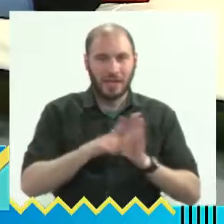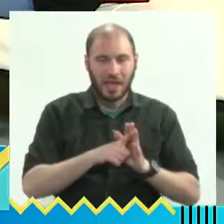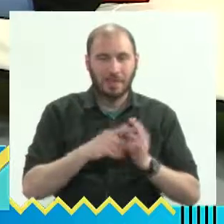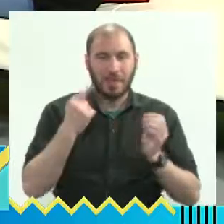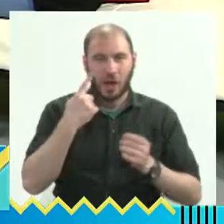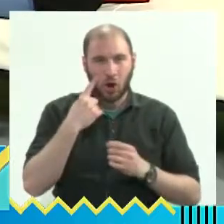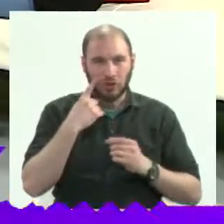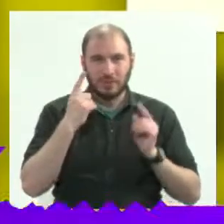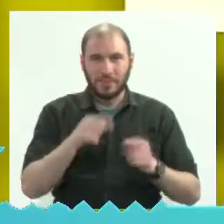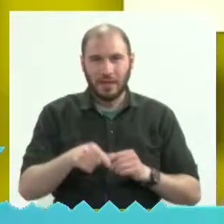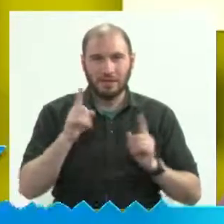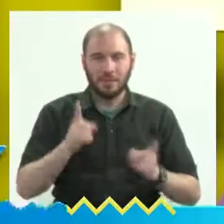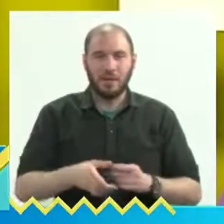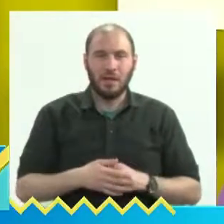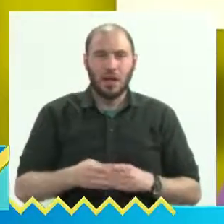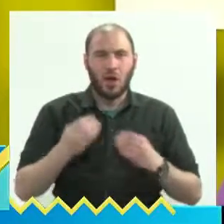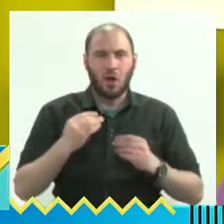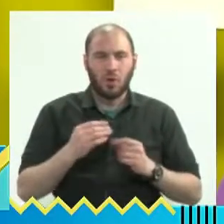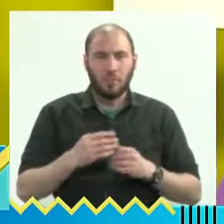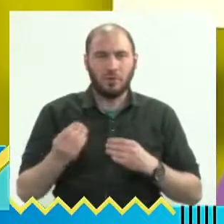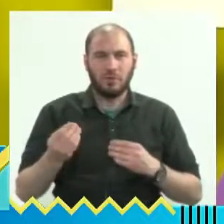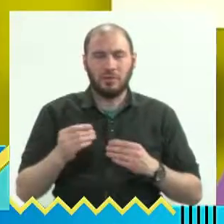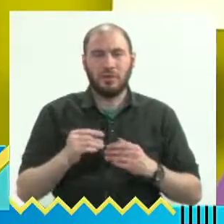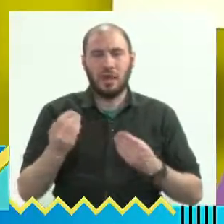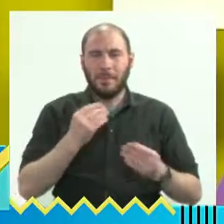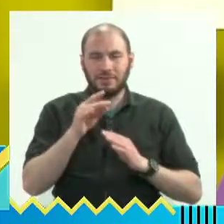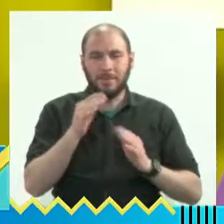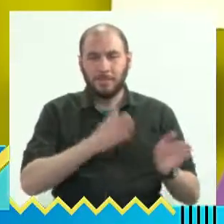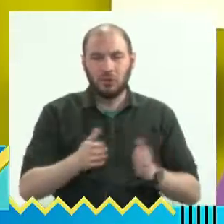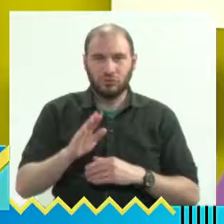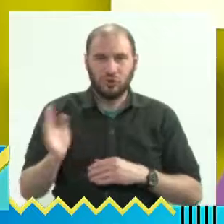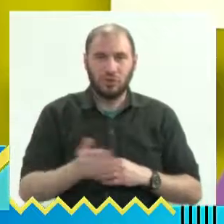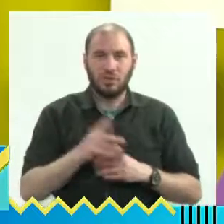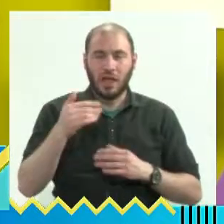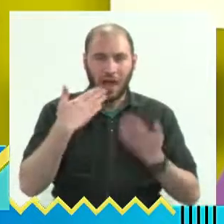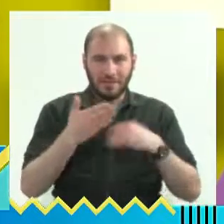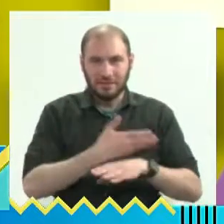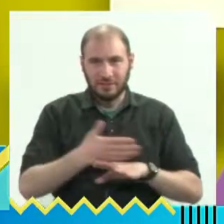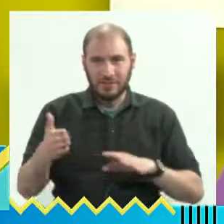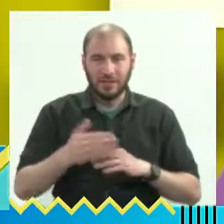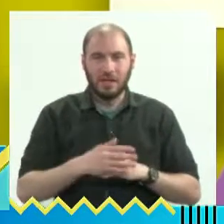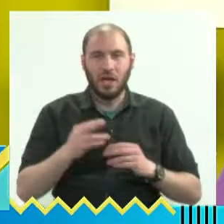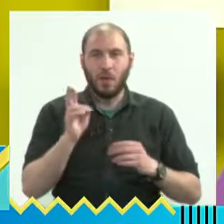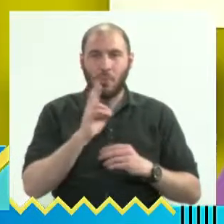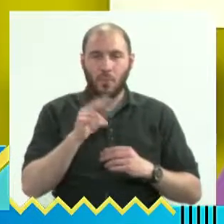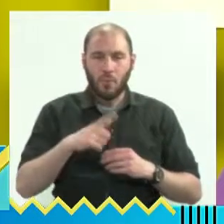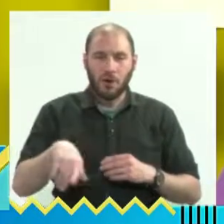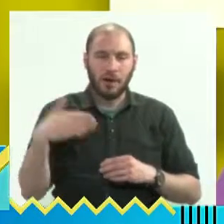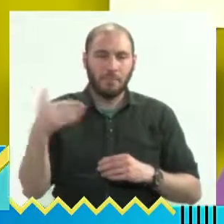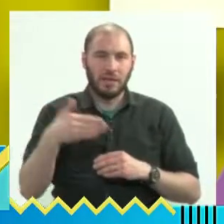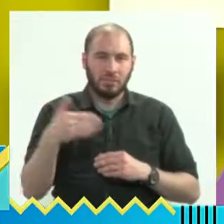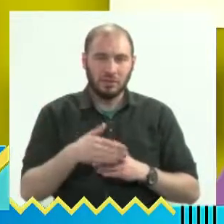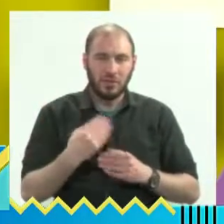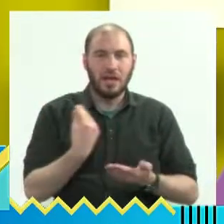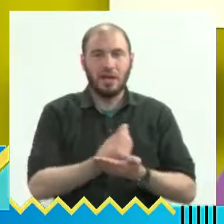para conocer ahí también cómo se da todos estos procesos. Vamos a seguir hablando, por supuesto, de las mujeres, de la participación